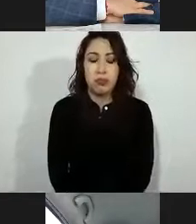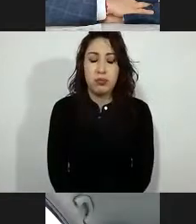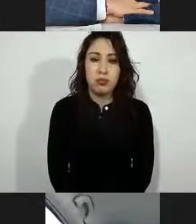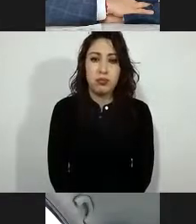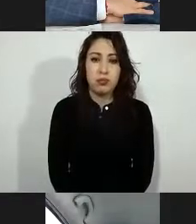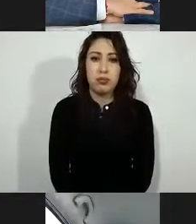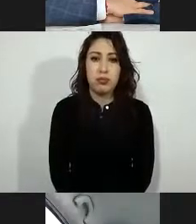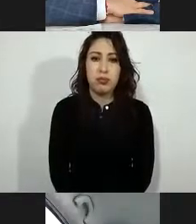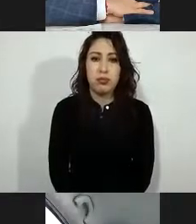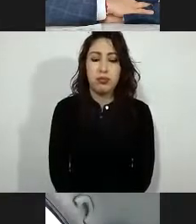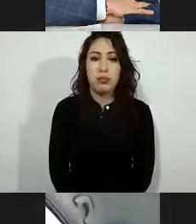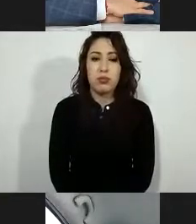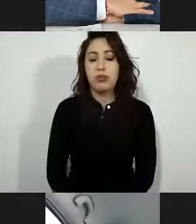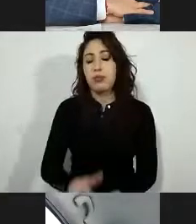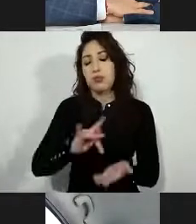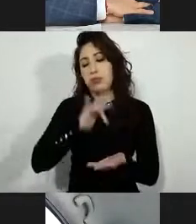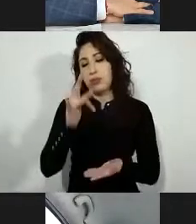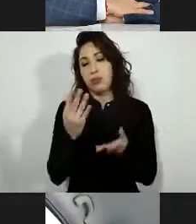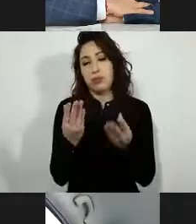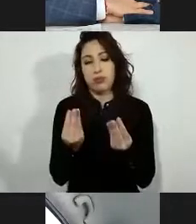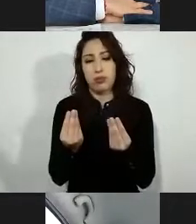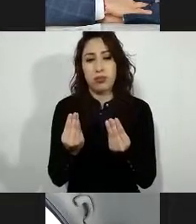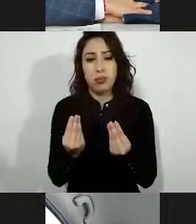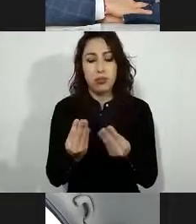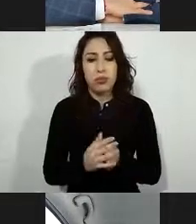Sí. Sí, muchas gracias.